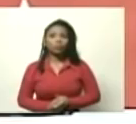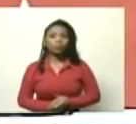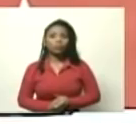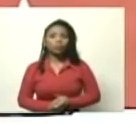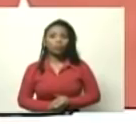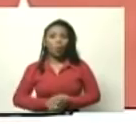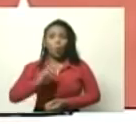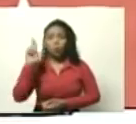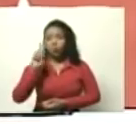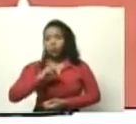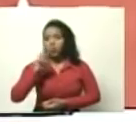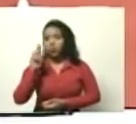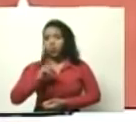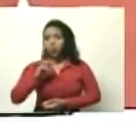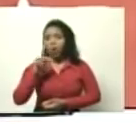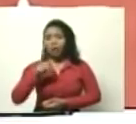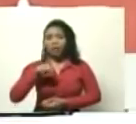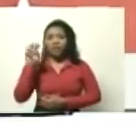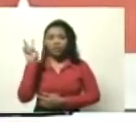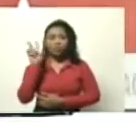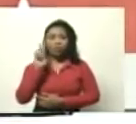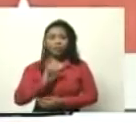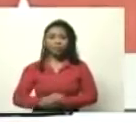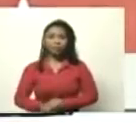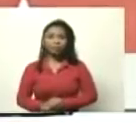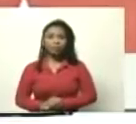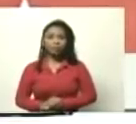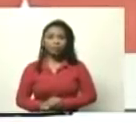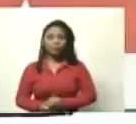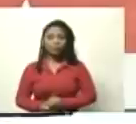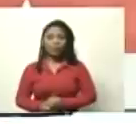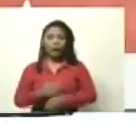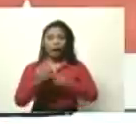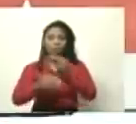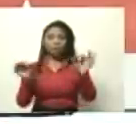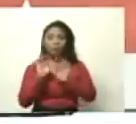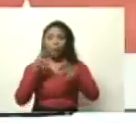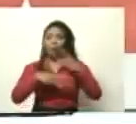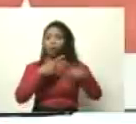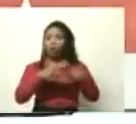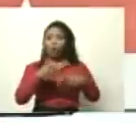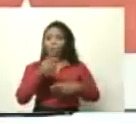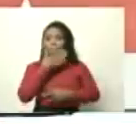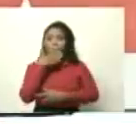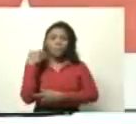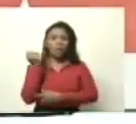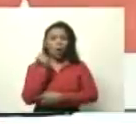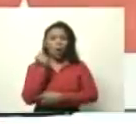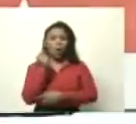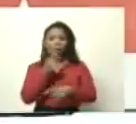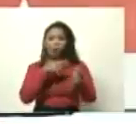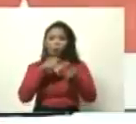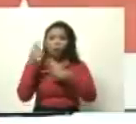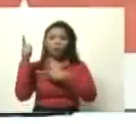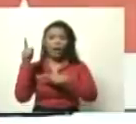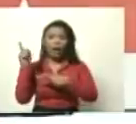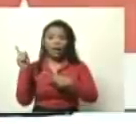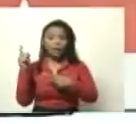los que nunca aquí en Venezuela hacían nada por producir, sino que preferían importar. Esos sí están de capa